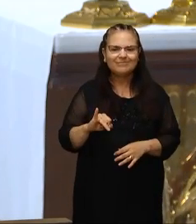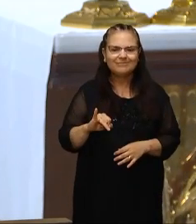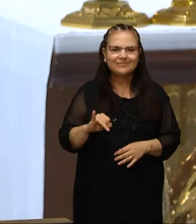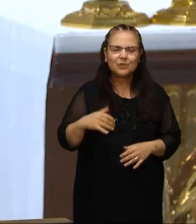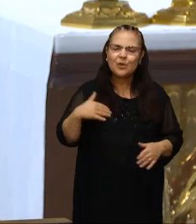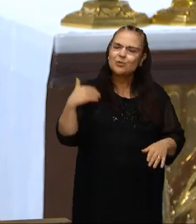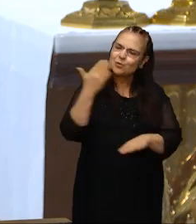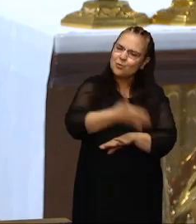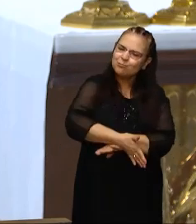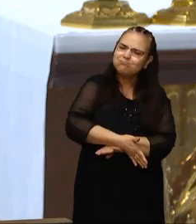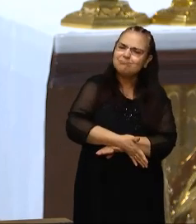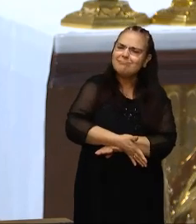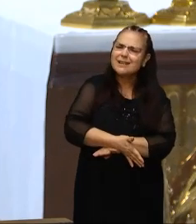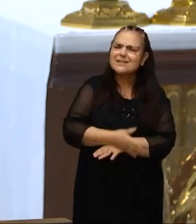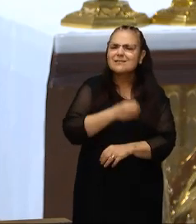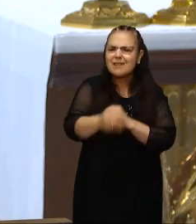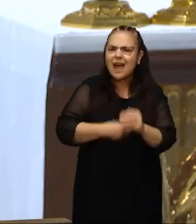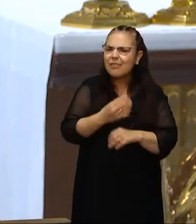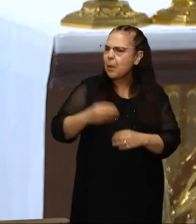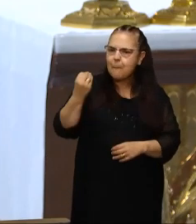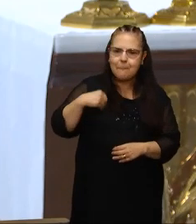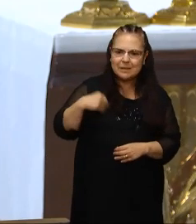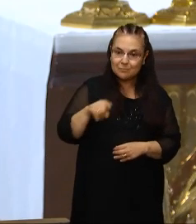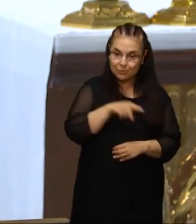haz tú lo mismo.